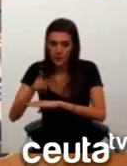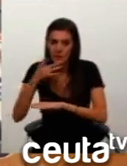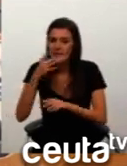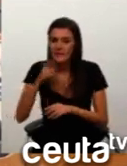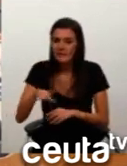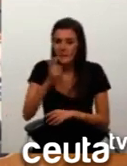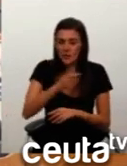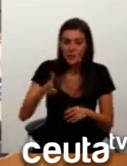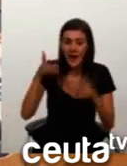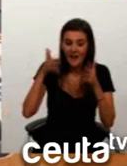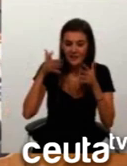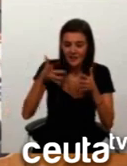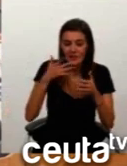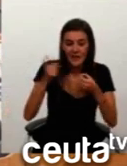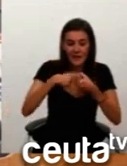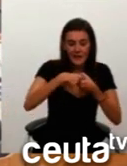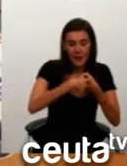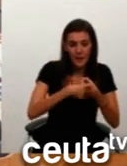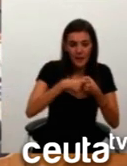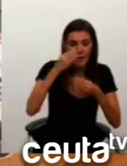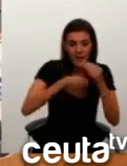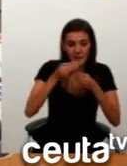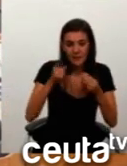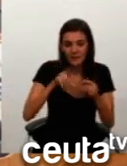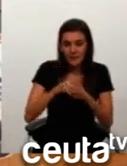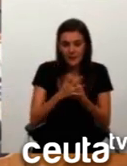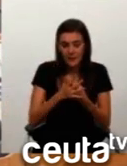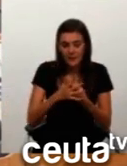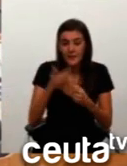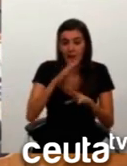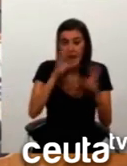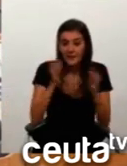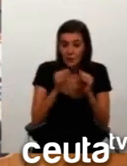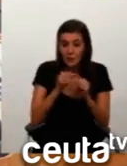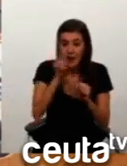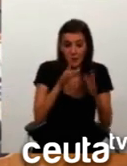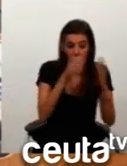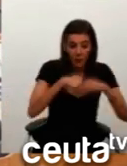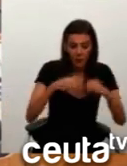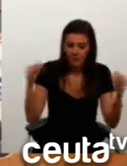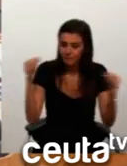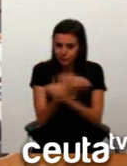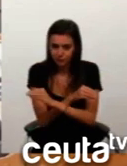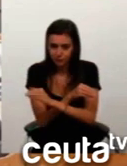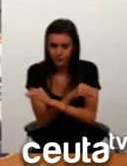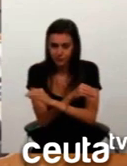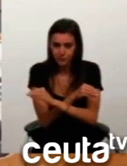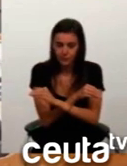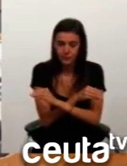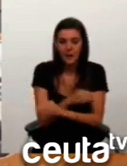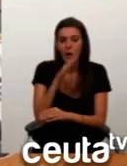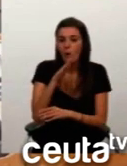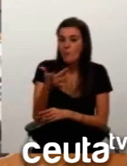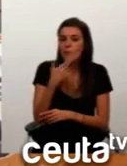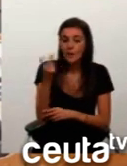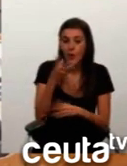los asesores y cómo son las plazas de los asesores de las diferentes consejerías. Con lo cual, hay dos acuerdos que chocan, porque entre